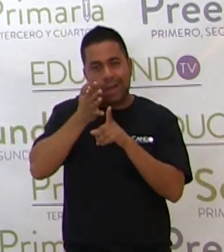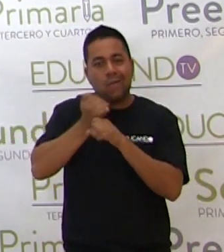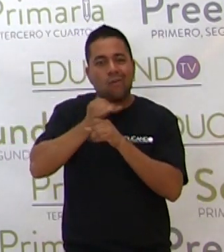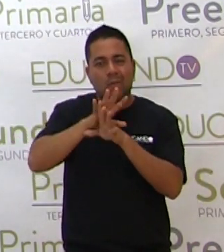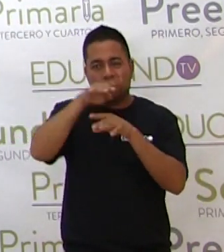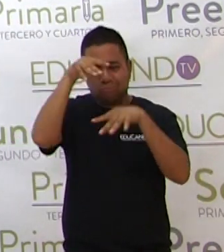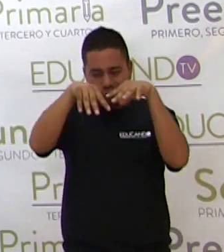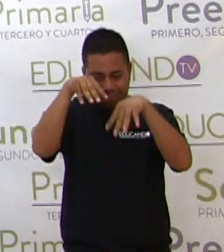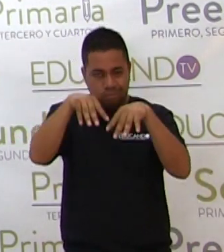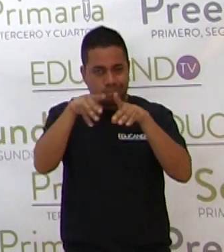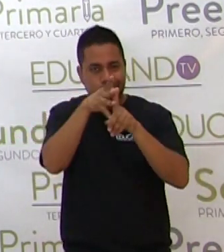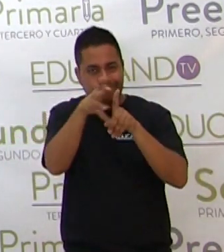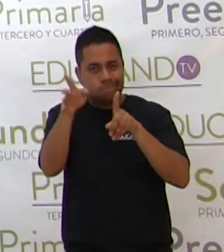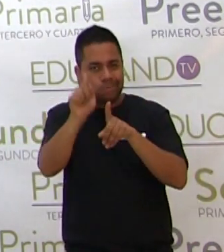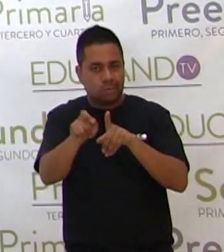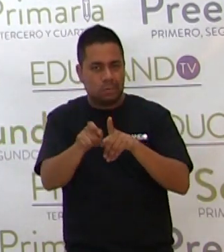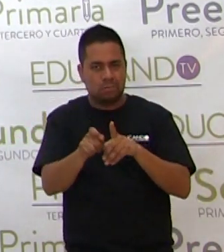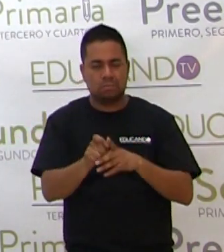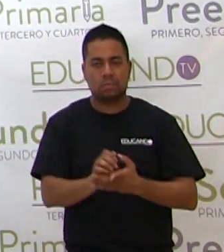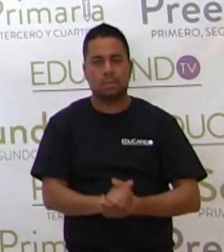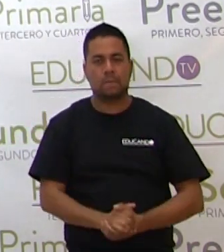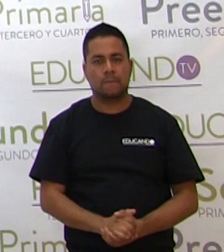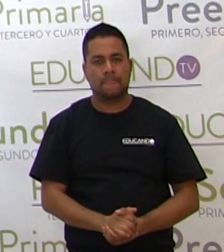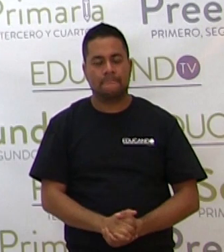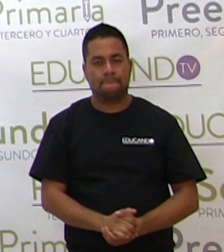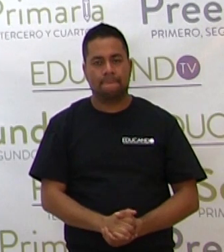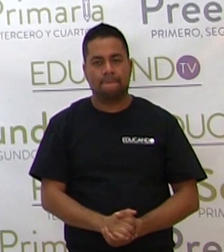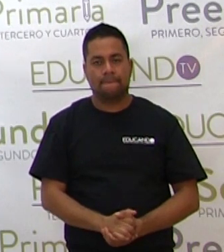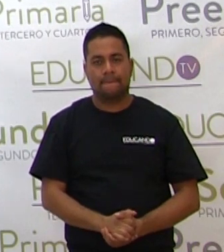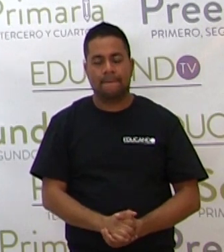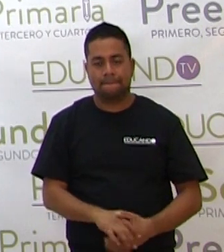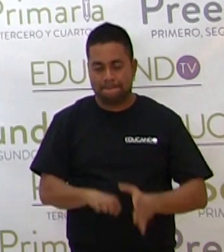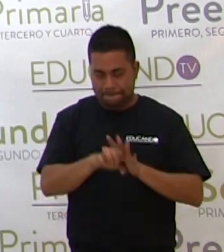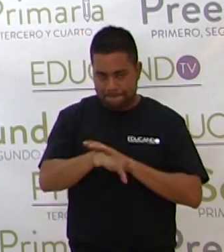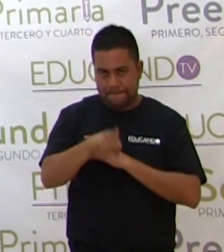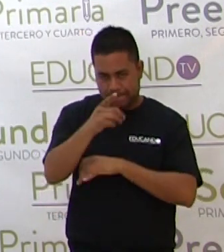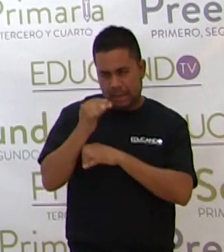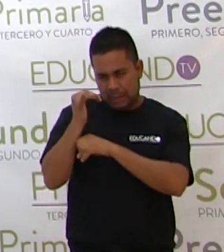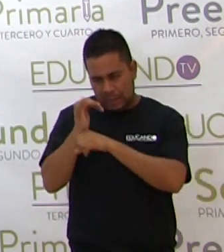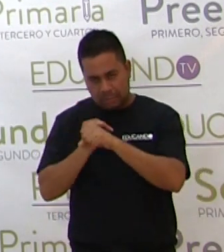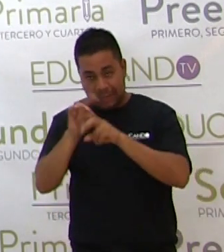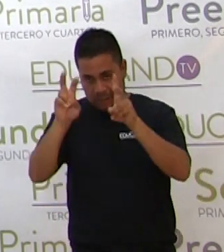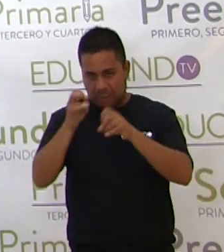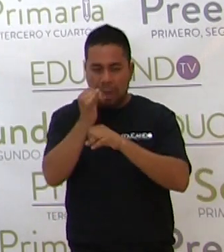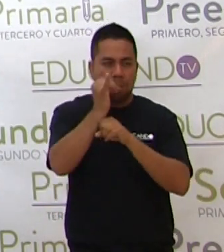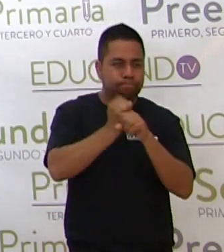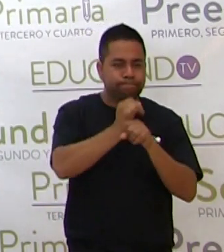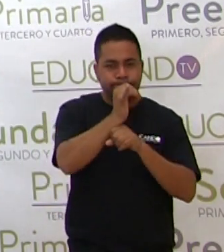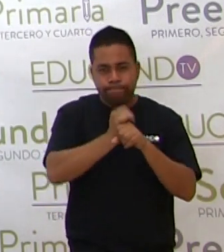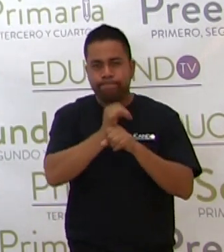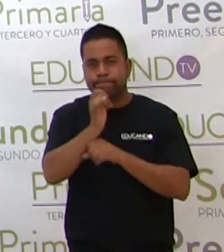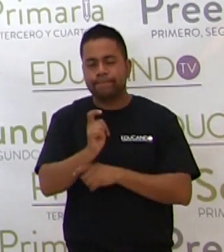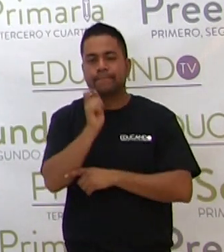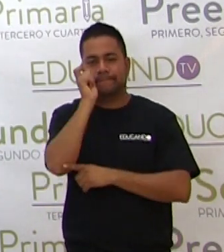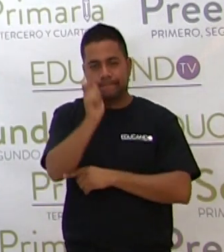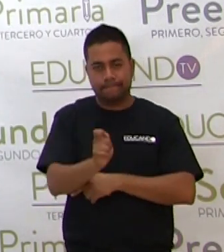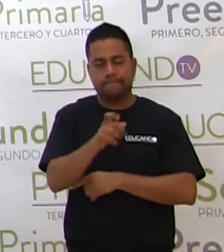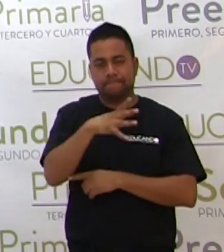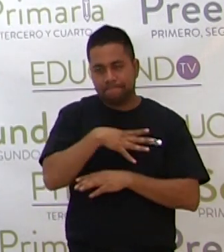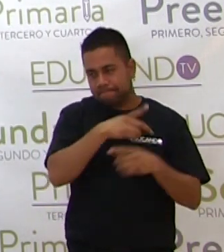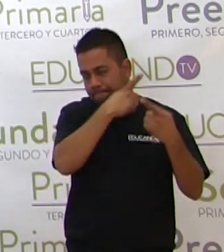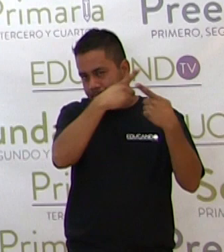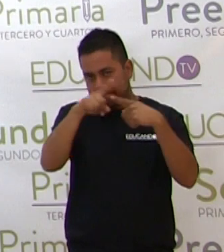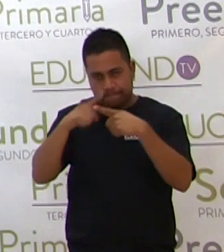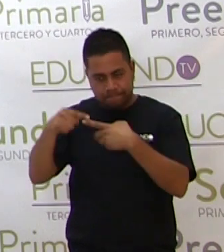información esto qué significa esto significa que cuando vamos a investigar un tema hay muchos